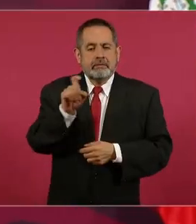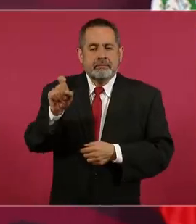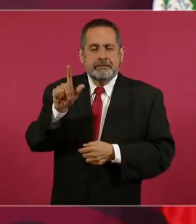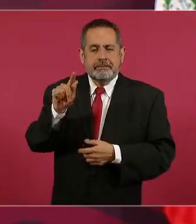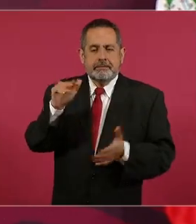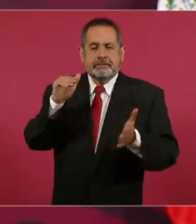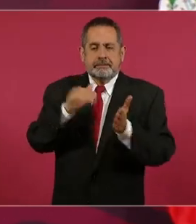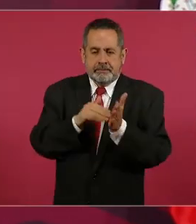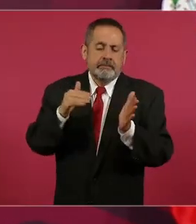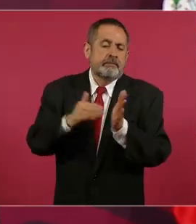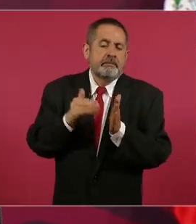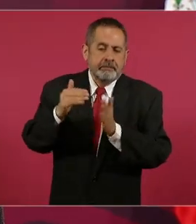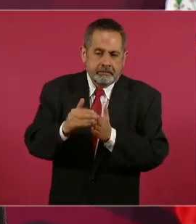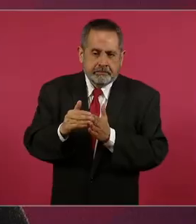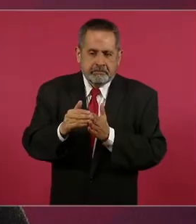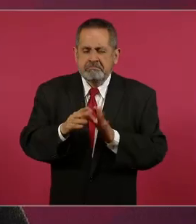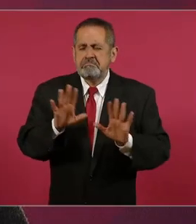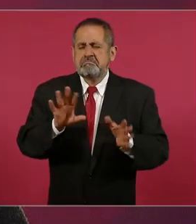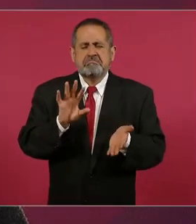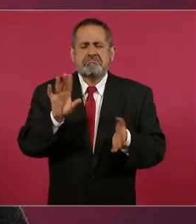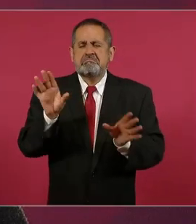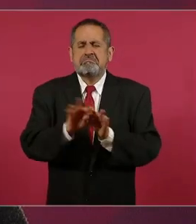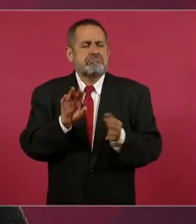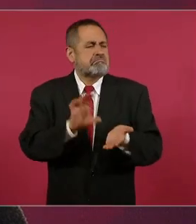170 mil millones.